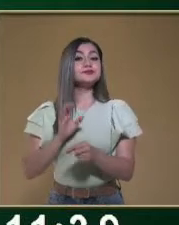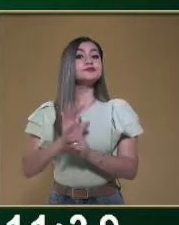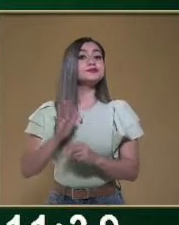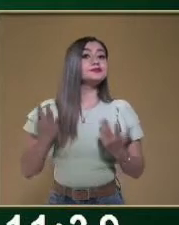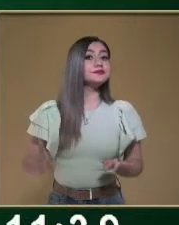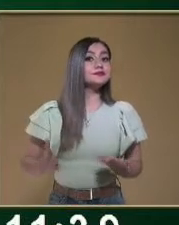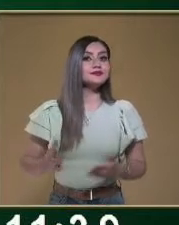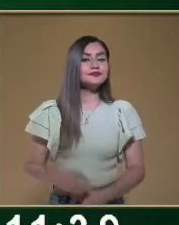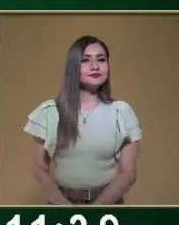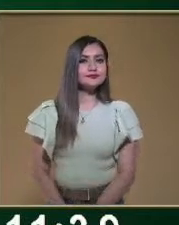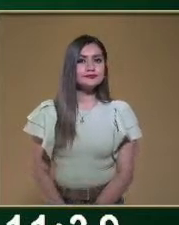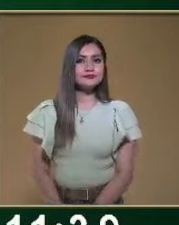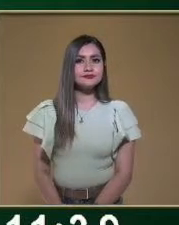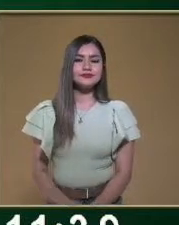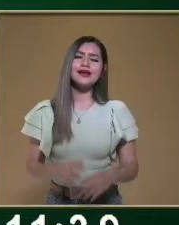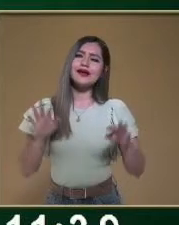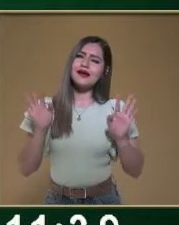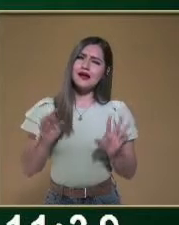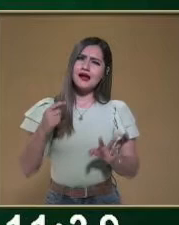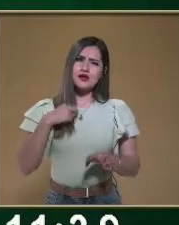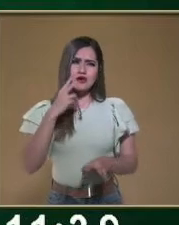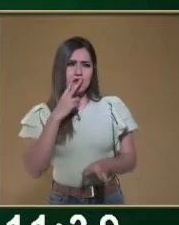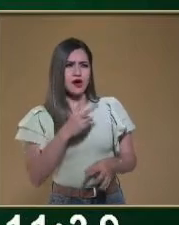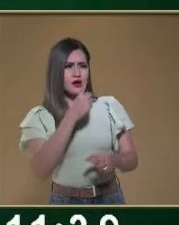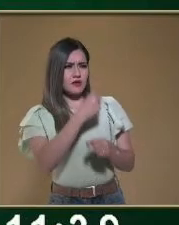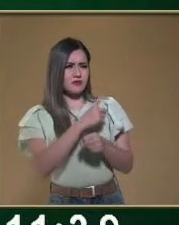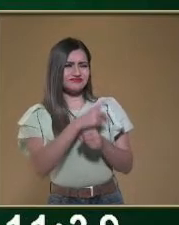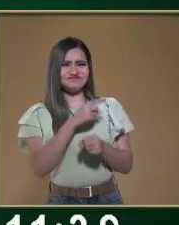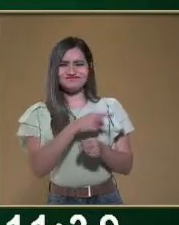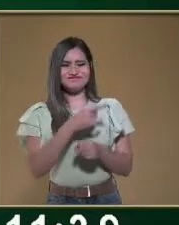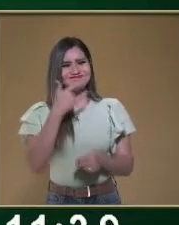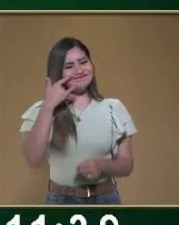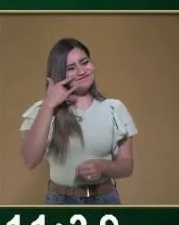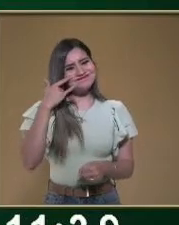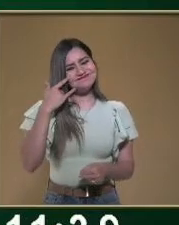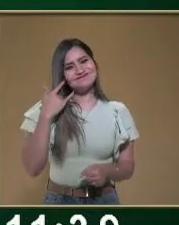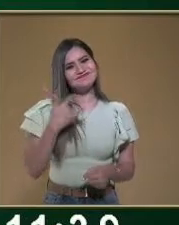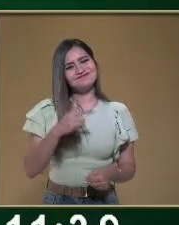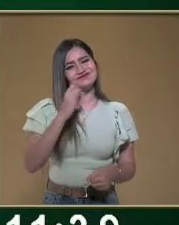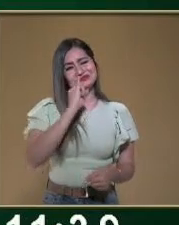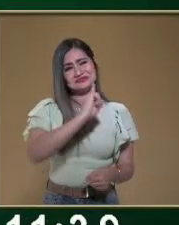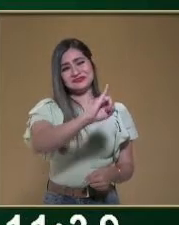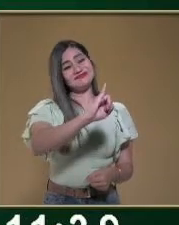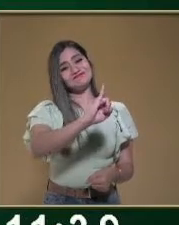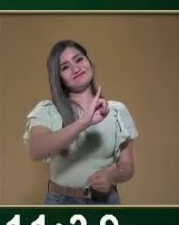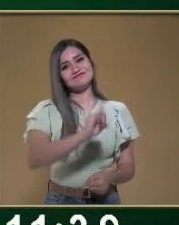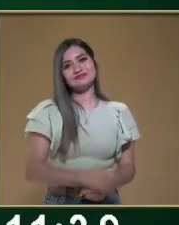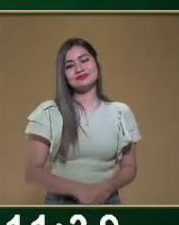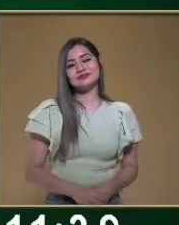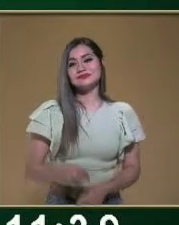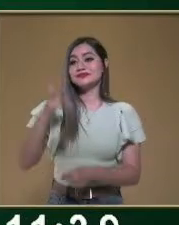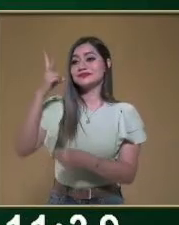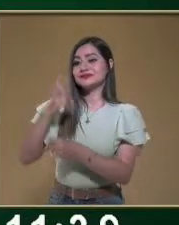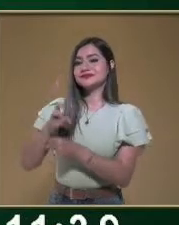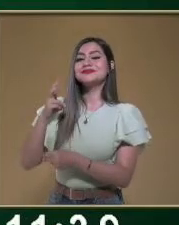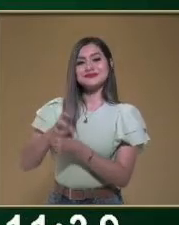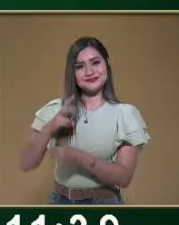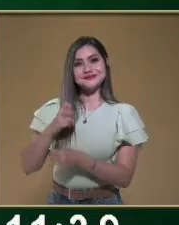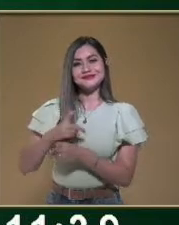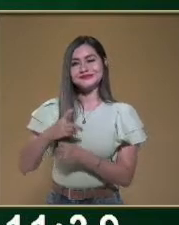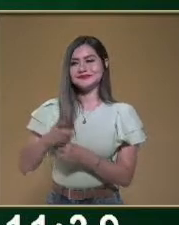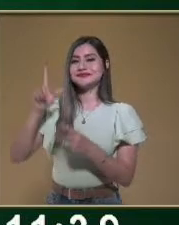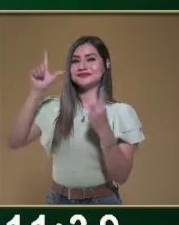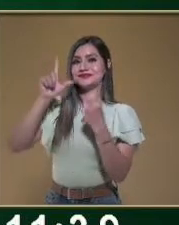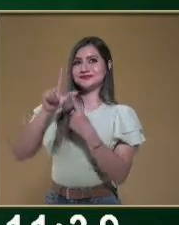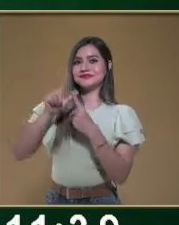segundo? Ah, maestra Ana, pues mira, el primero no lo vería yo a varios metros de distancia, entonces ese no es. Y el segundo sí, porque tiene la letra